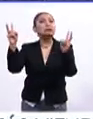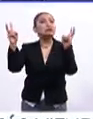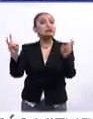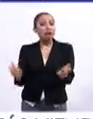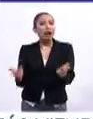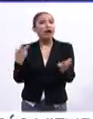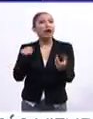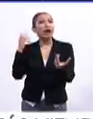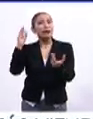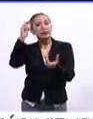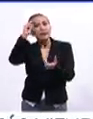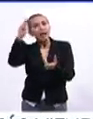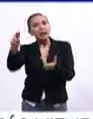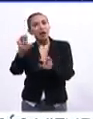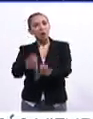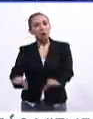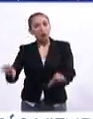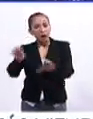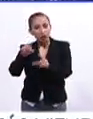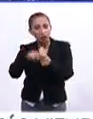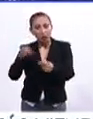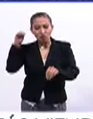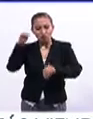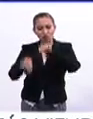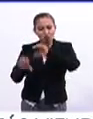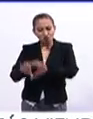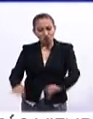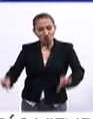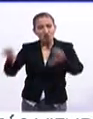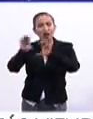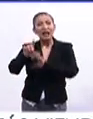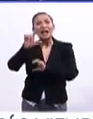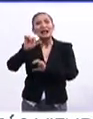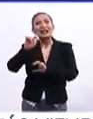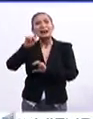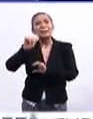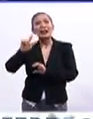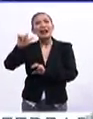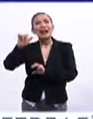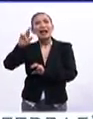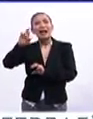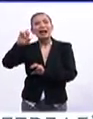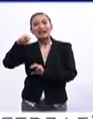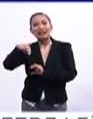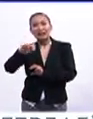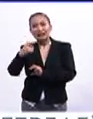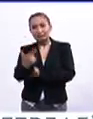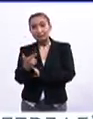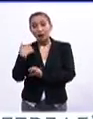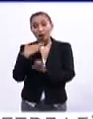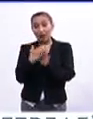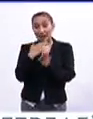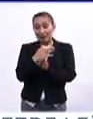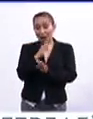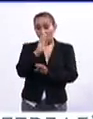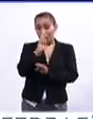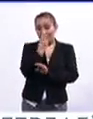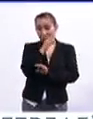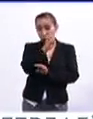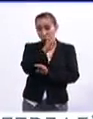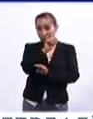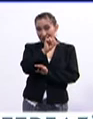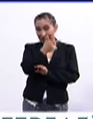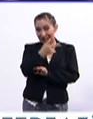cuestiones de la inteligencia artificial, la programación, el deep learning. Ahí la importancia de actualmente de la universidad contar con